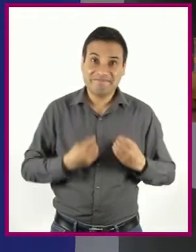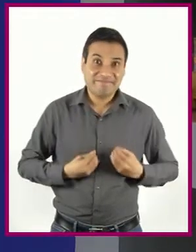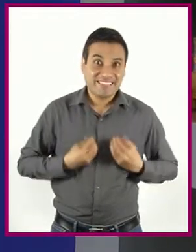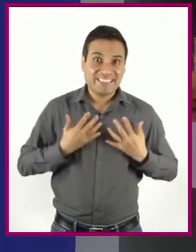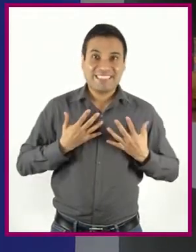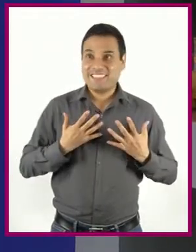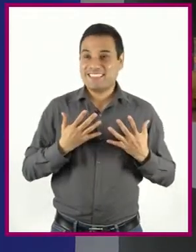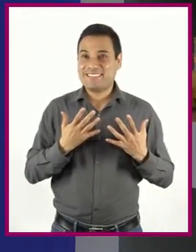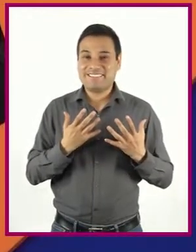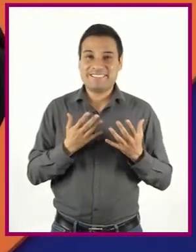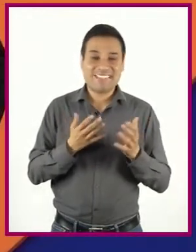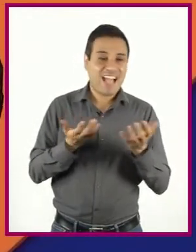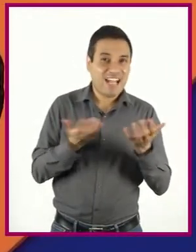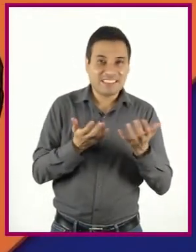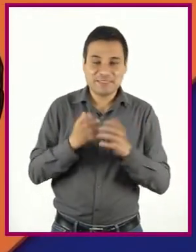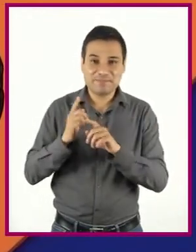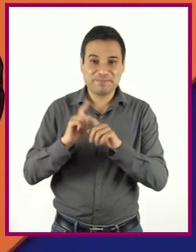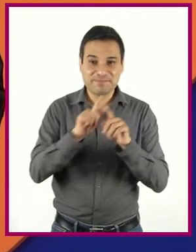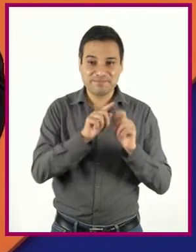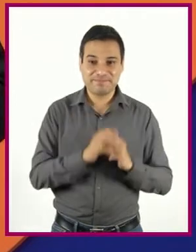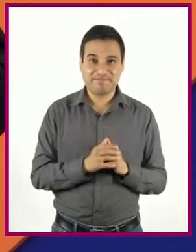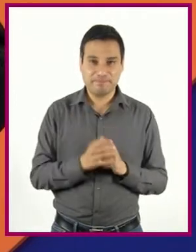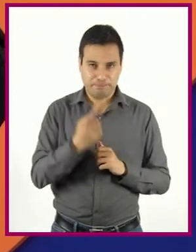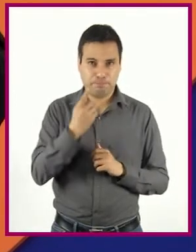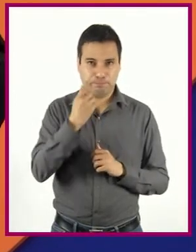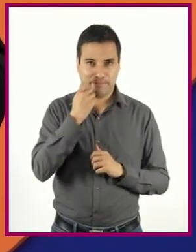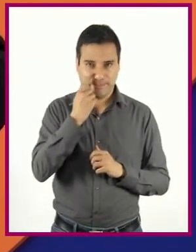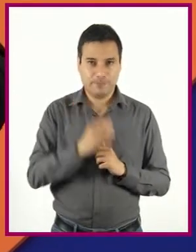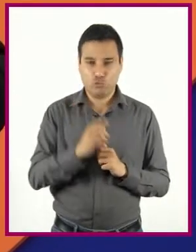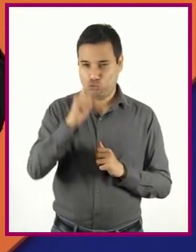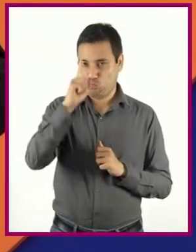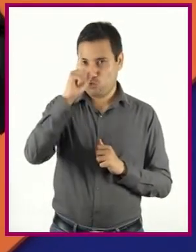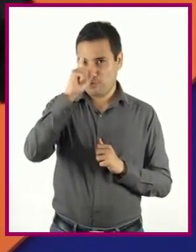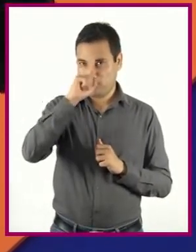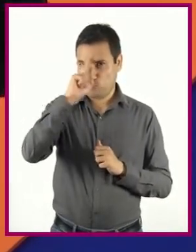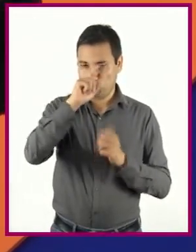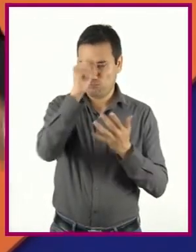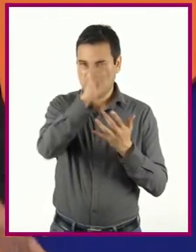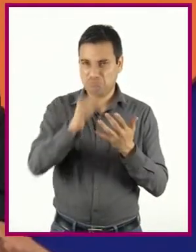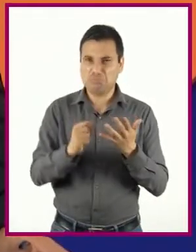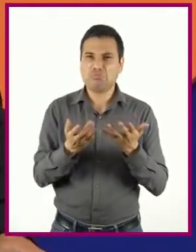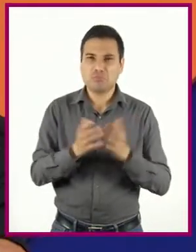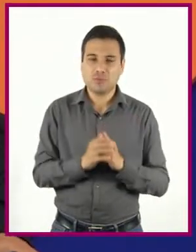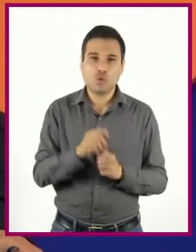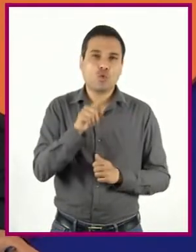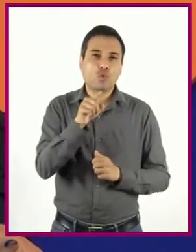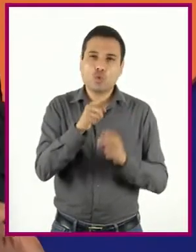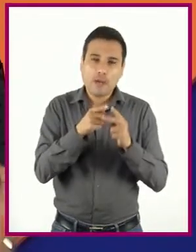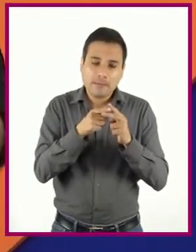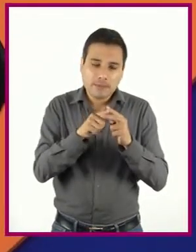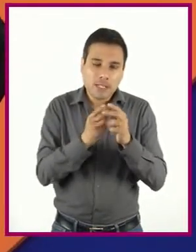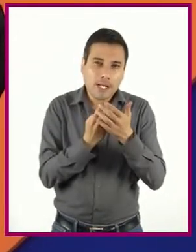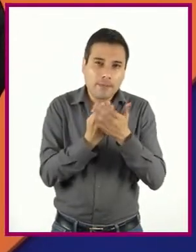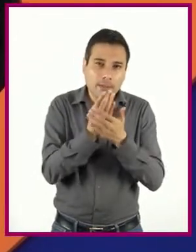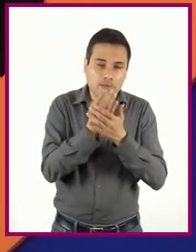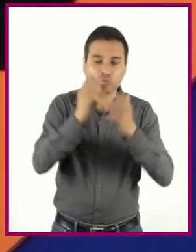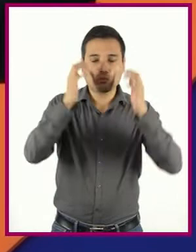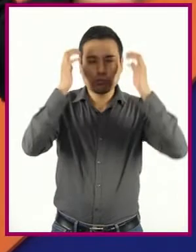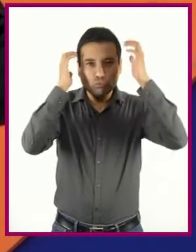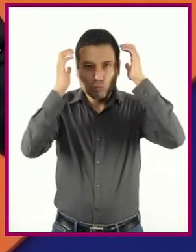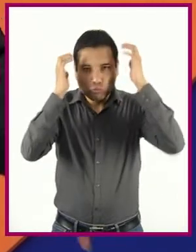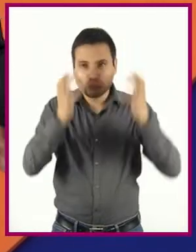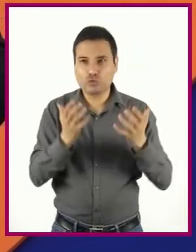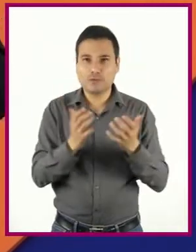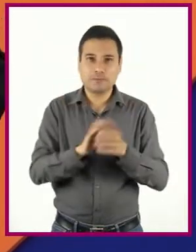tenemos que hacer. Algunas estrategias son iniciar diariamente con el aseo personal, practicar